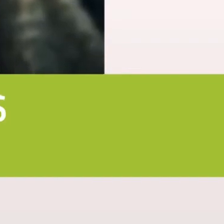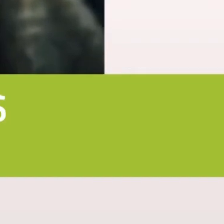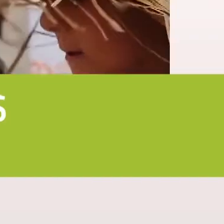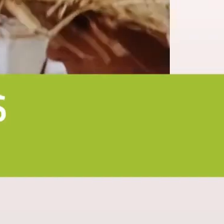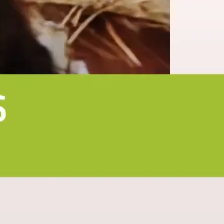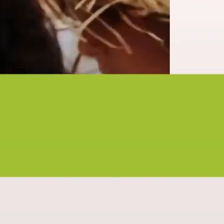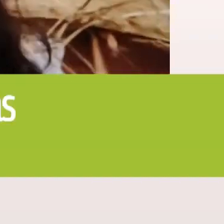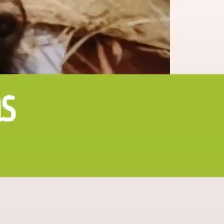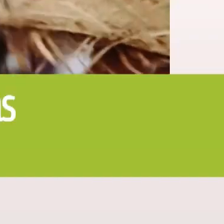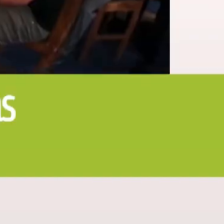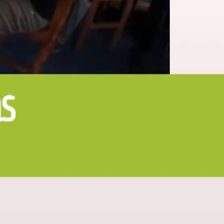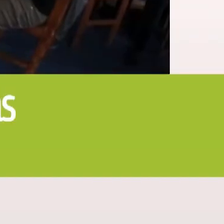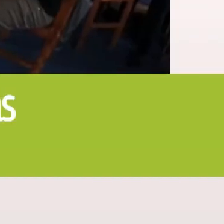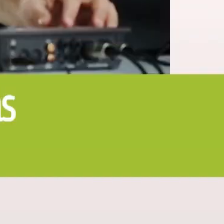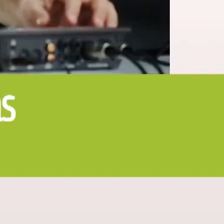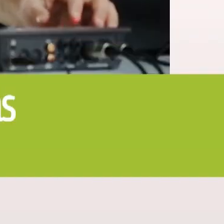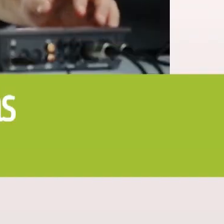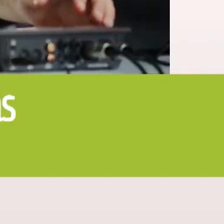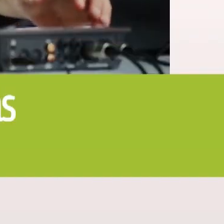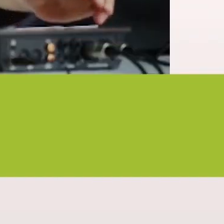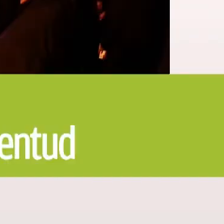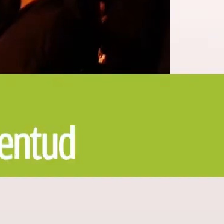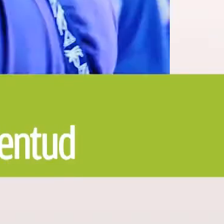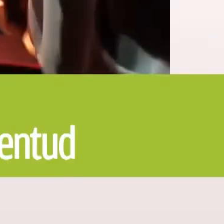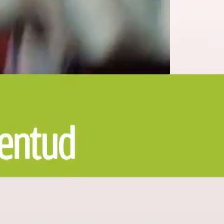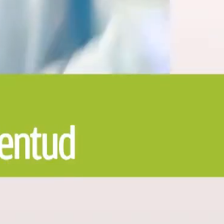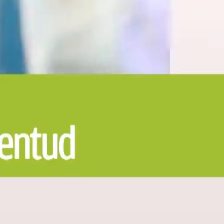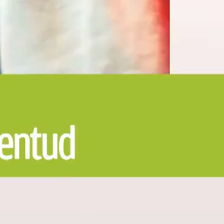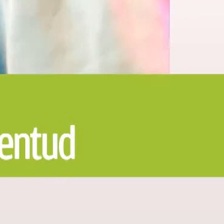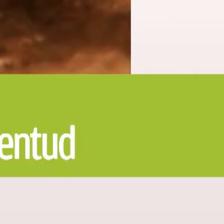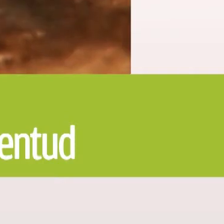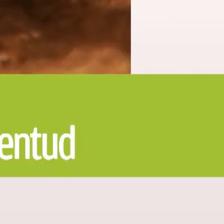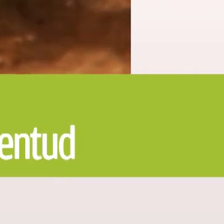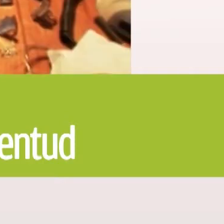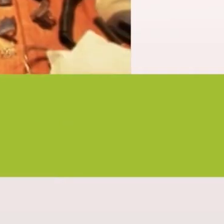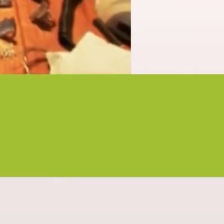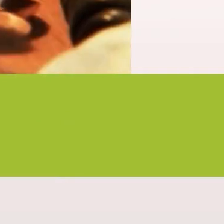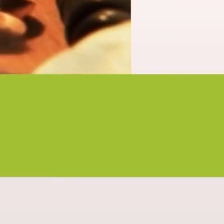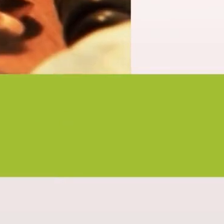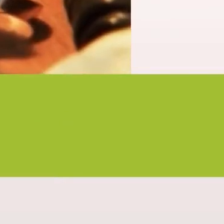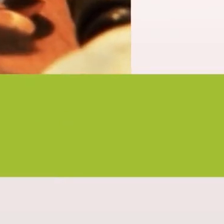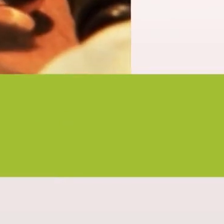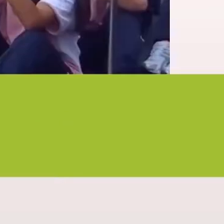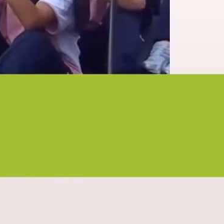salir adelante. Si necesitas que te levanta a ayudar, a reclutar ropa, si puedo ir, voy.